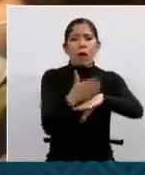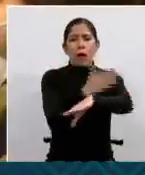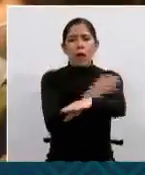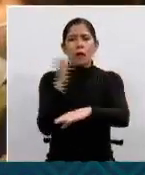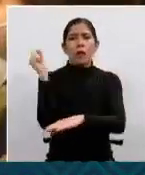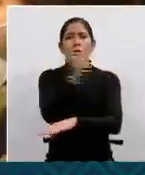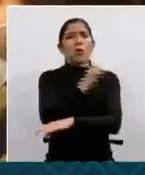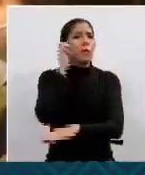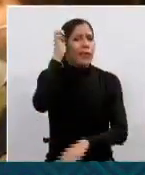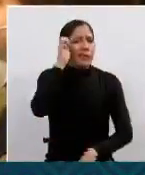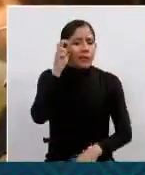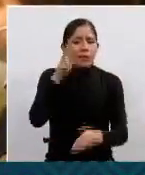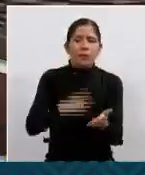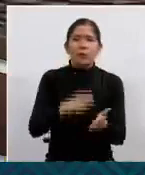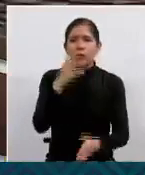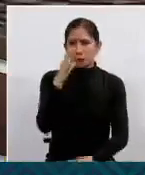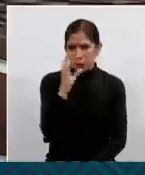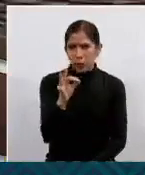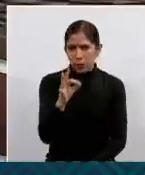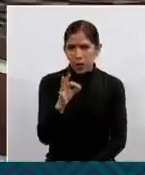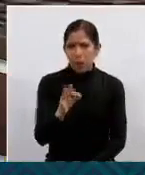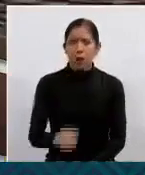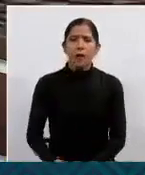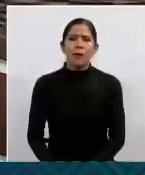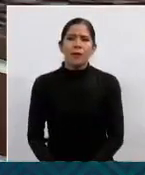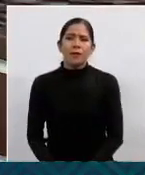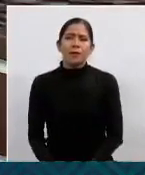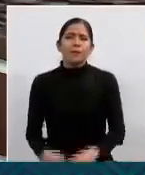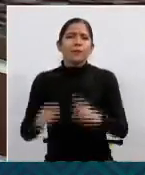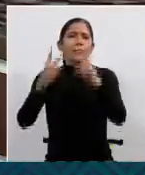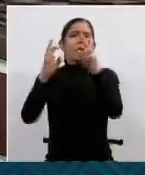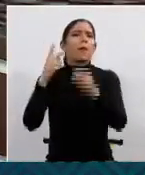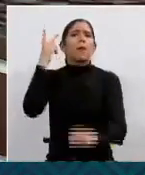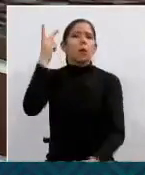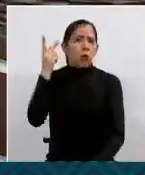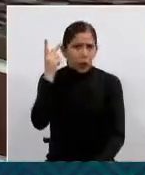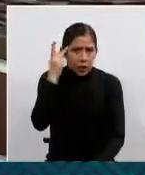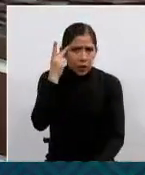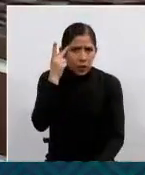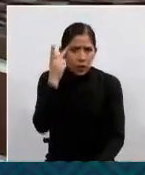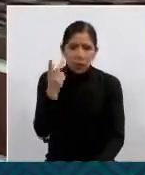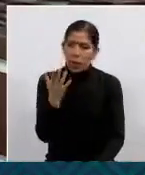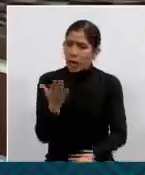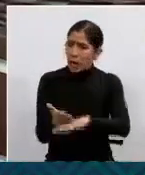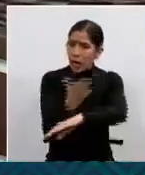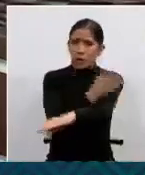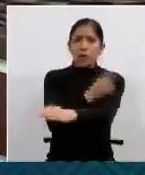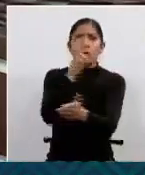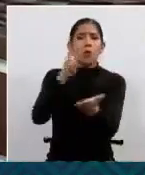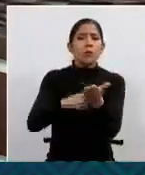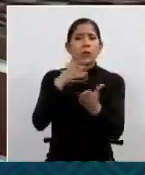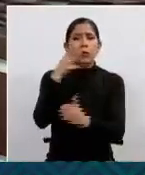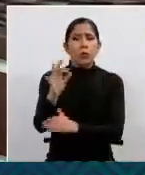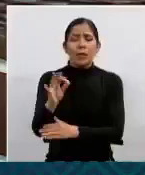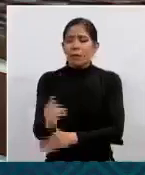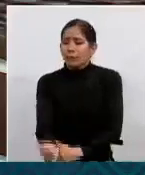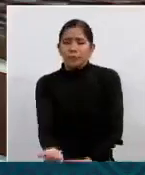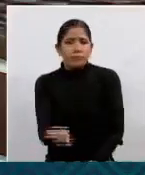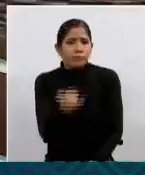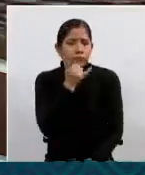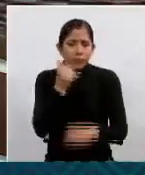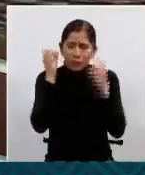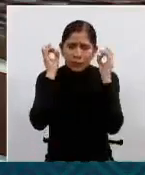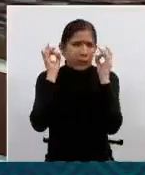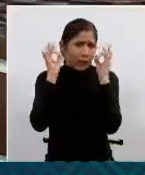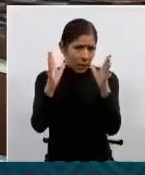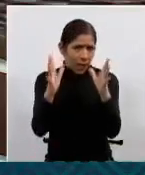Estado en la gestión 2019. Es un tema político y es un hecho nefasto que ha suscitado el 2019, y reitero, o sea, los